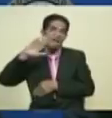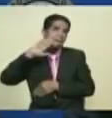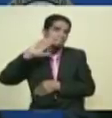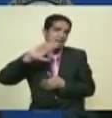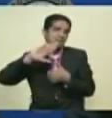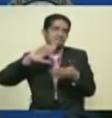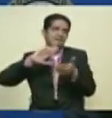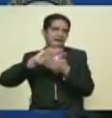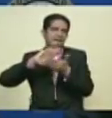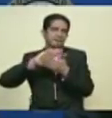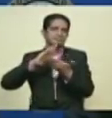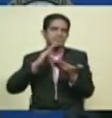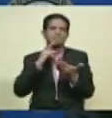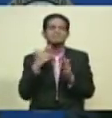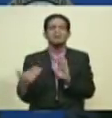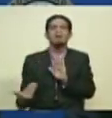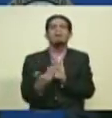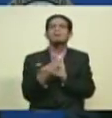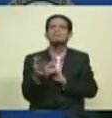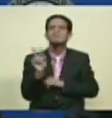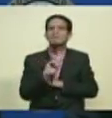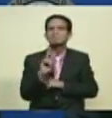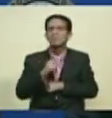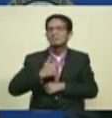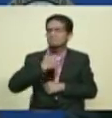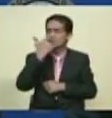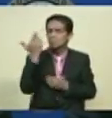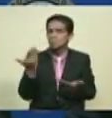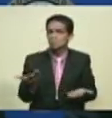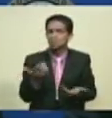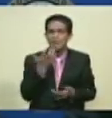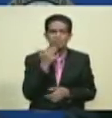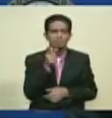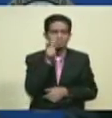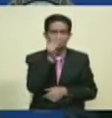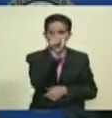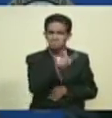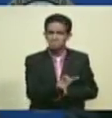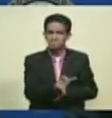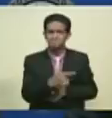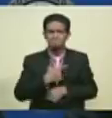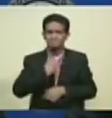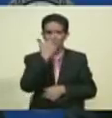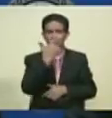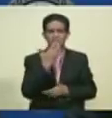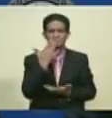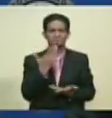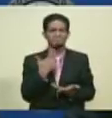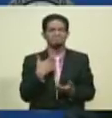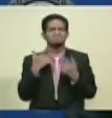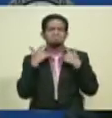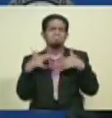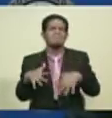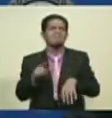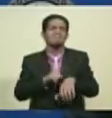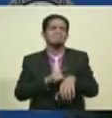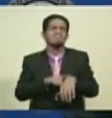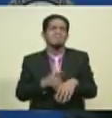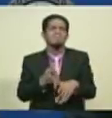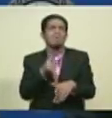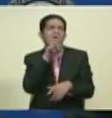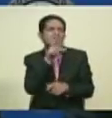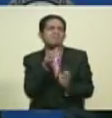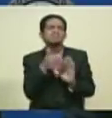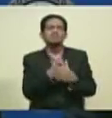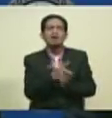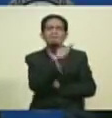sicario contra Venezuela. Vergonzoso. La actitud de ese señor, yo no quiero perder el tiempo hablando de ese señor, de verdad, no tiene ningún sentido hablar